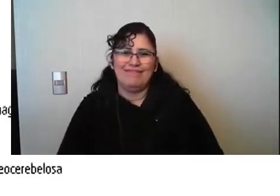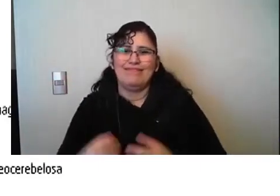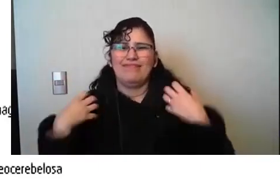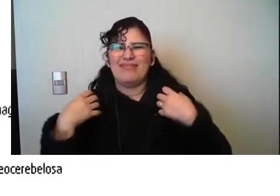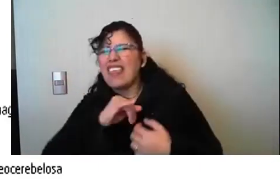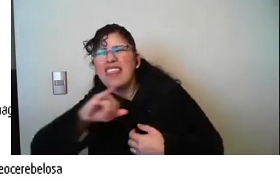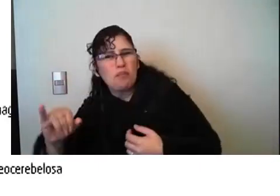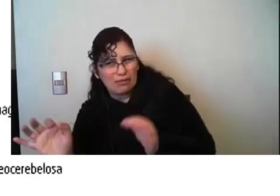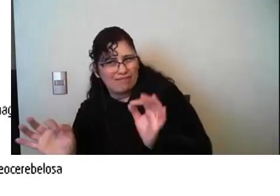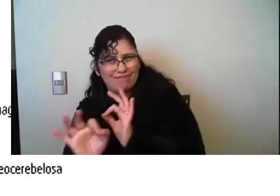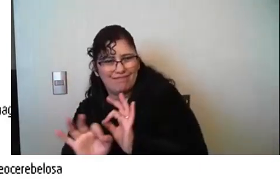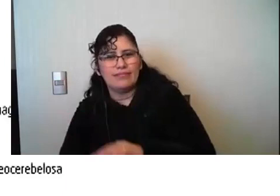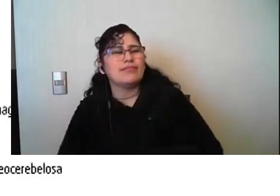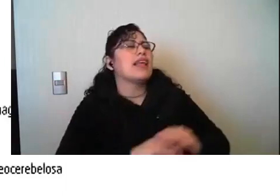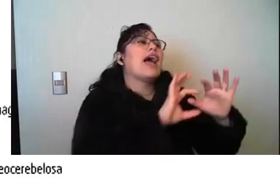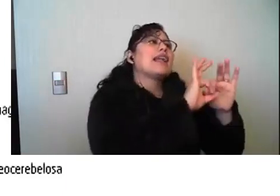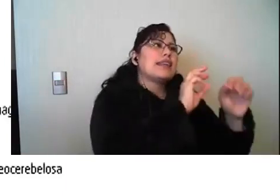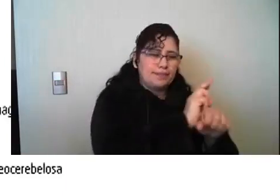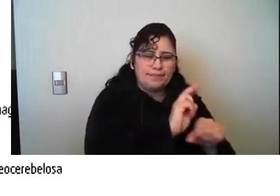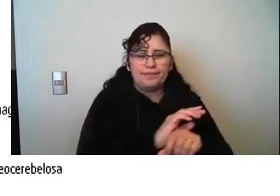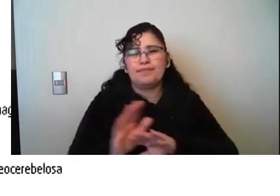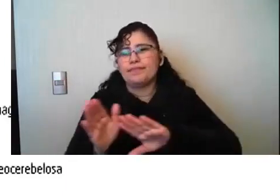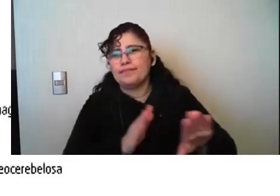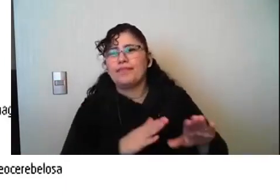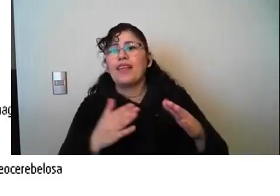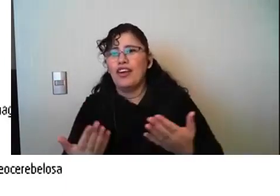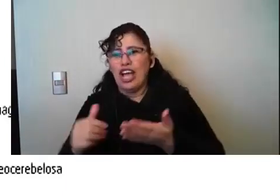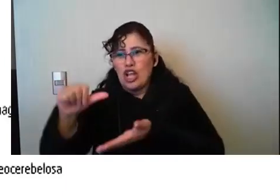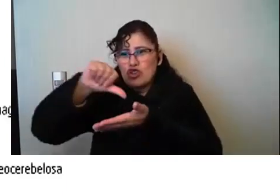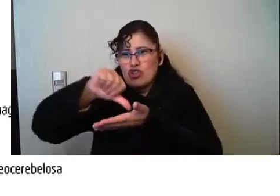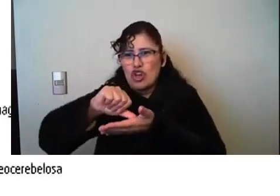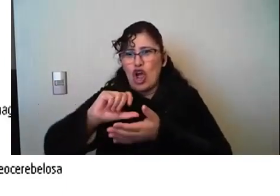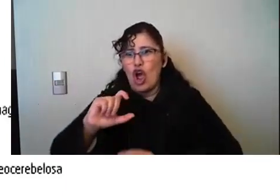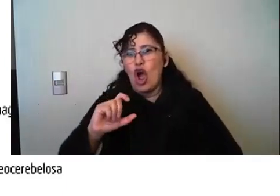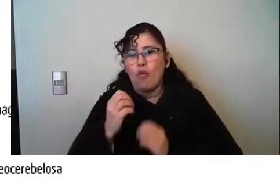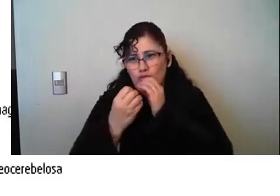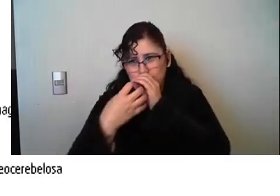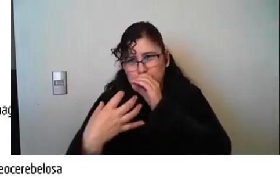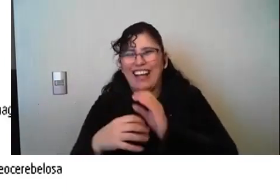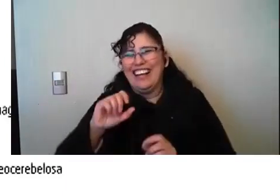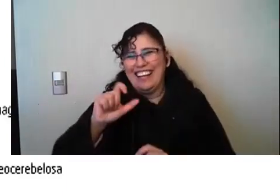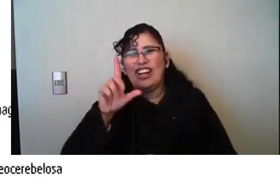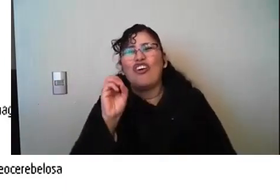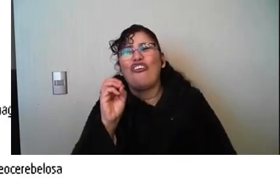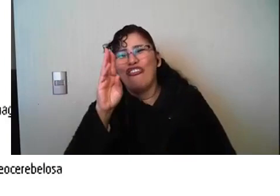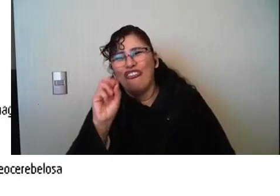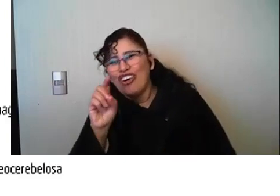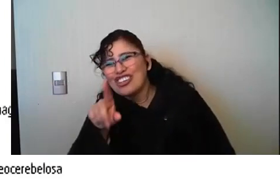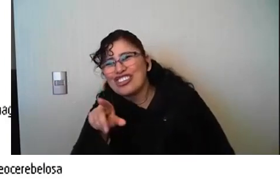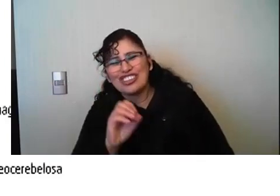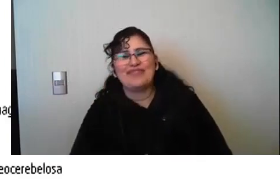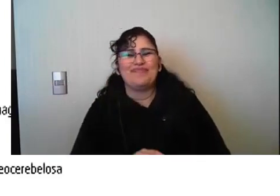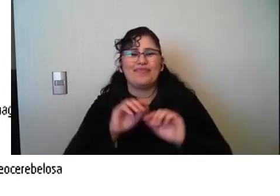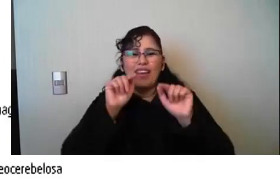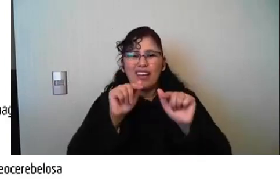Gracias. Bien. Después tenemos un núcleo globoso, que lo que está haciendo, si se fijan, después de